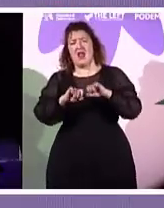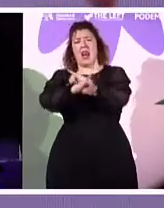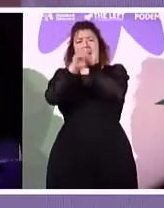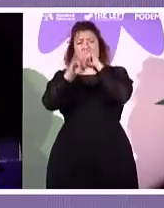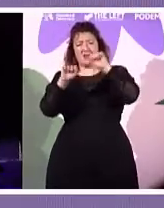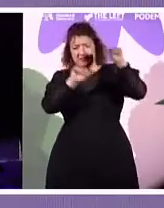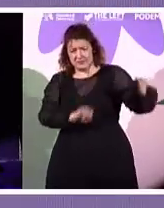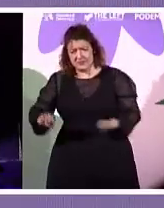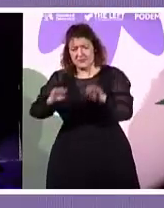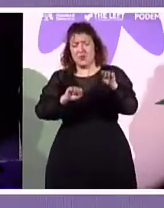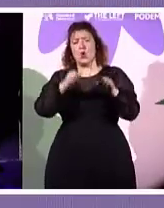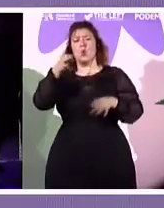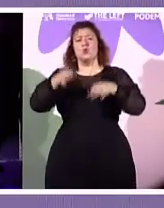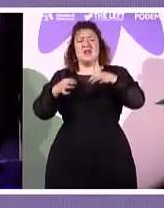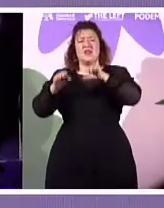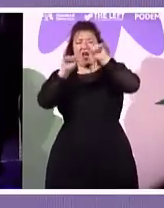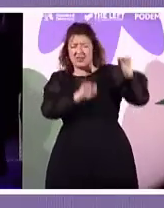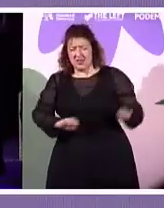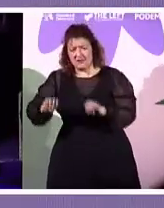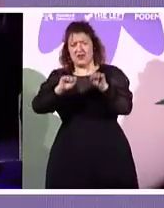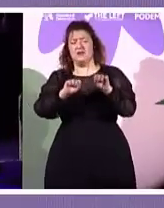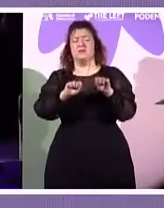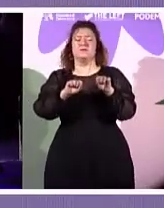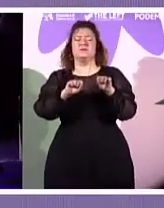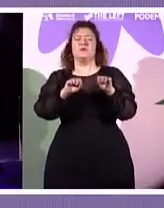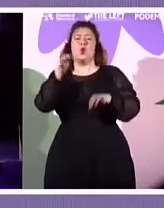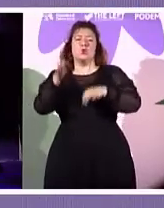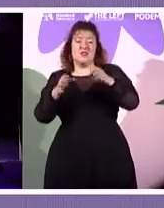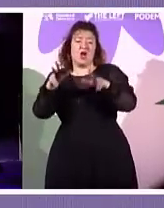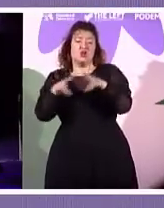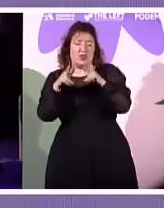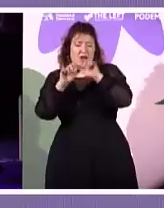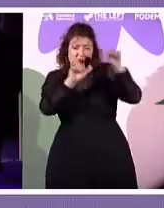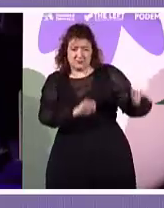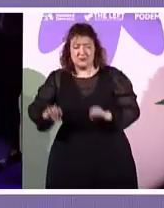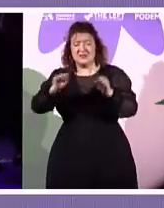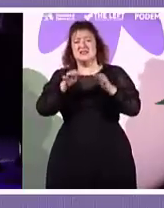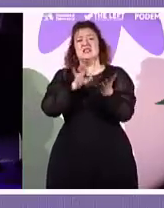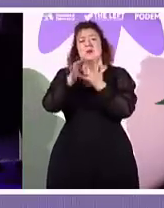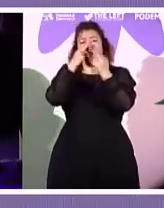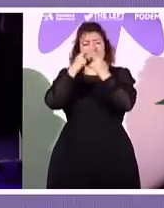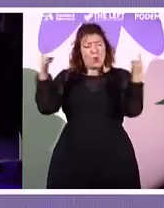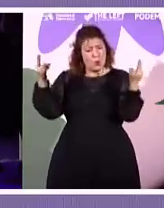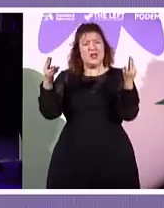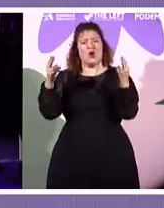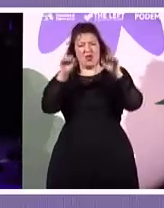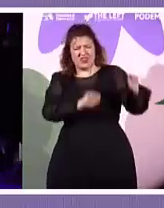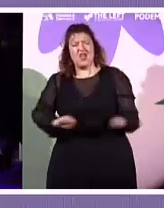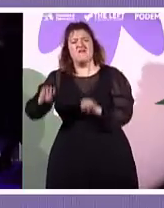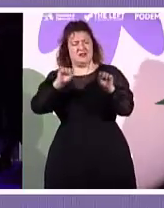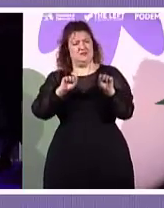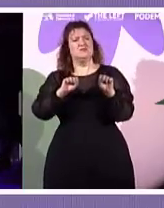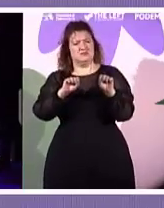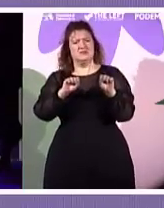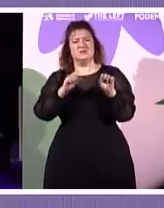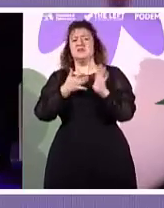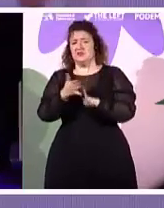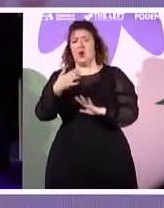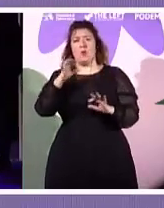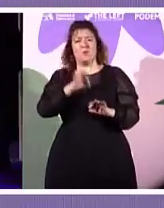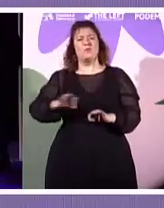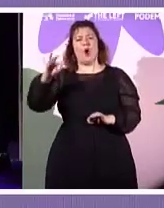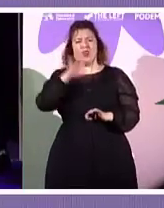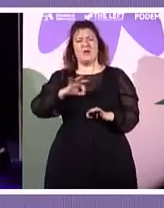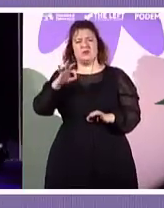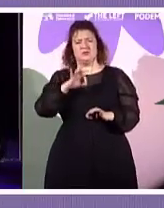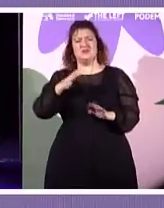defender la justicia social defender los servicios públicos ser de podemos es ser de la fuerza política